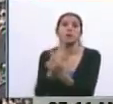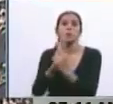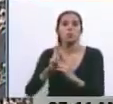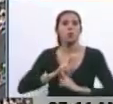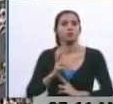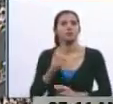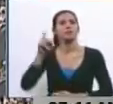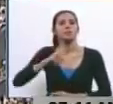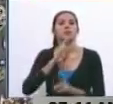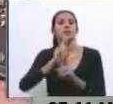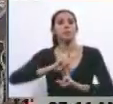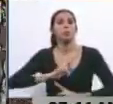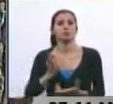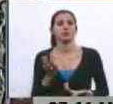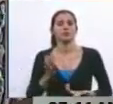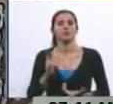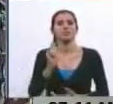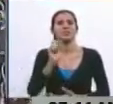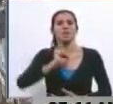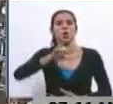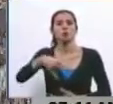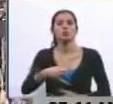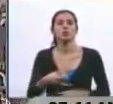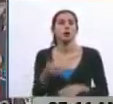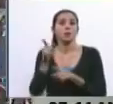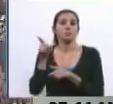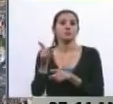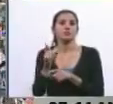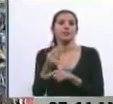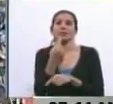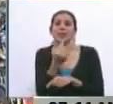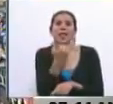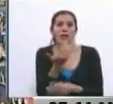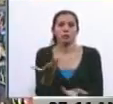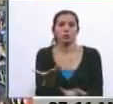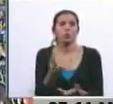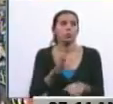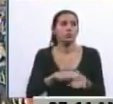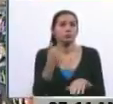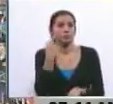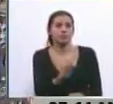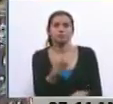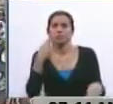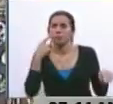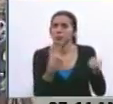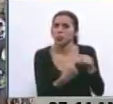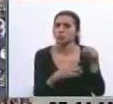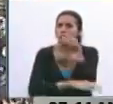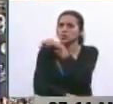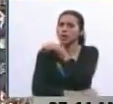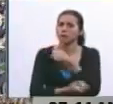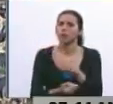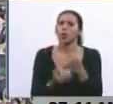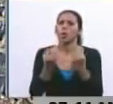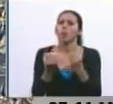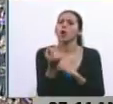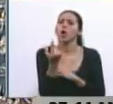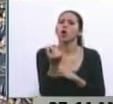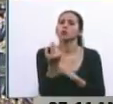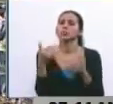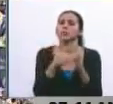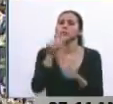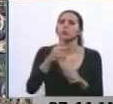necesitamos la respuesta, porque es que el Tribunal Supremo tiene que pronunciarse ante ese fraude. ¿Cómo es que 11.000